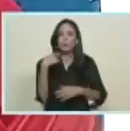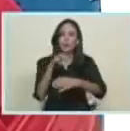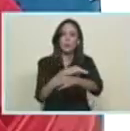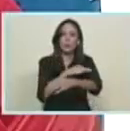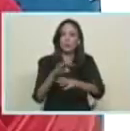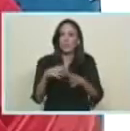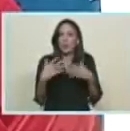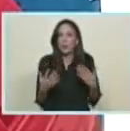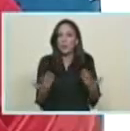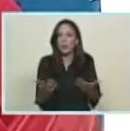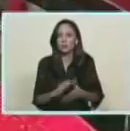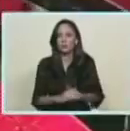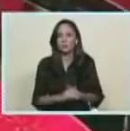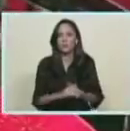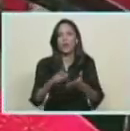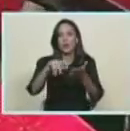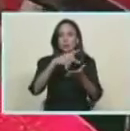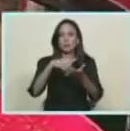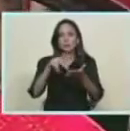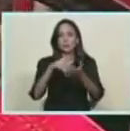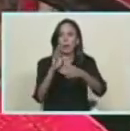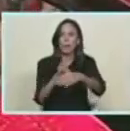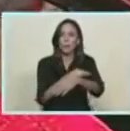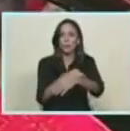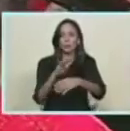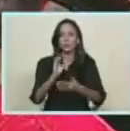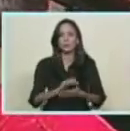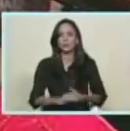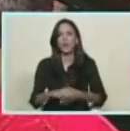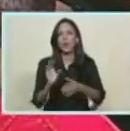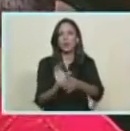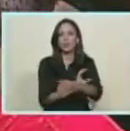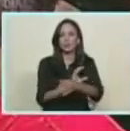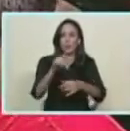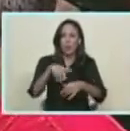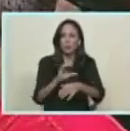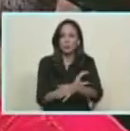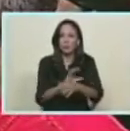ustedes? Salsa. ¿Qué canción tienen preparada?